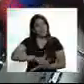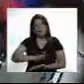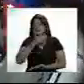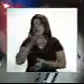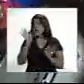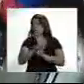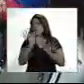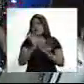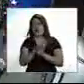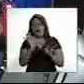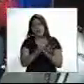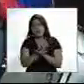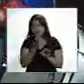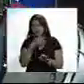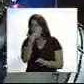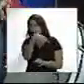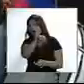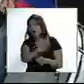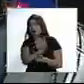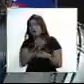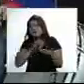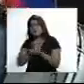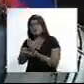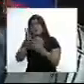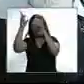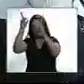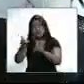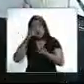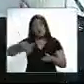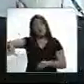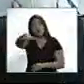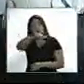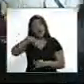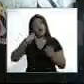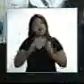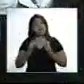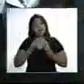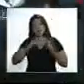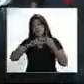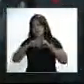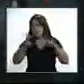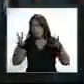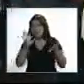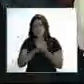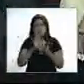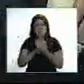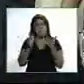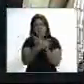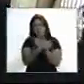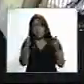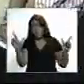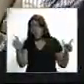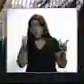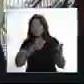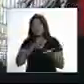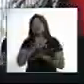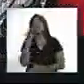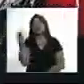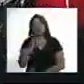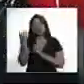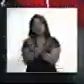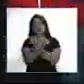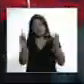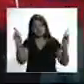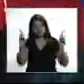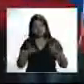nadie que pueda pasar por encima de esta decisión del pueblo de vivir en paz, de vivir en libertad, de vivir en verdadera